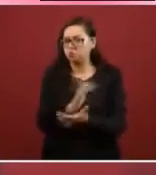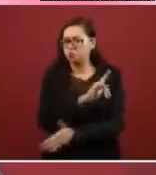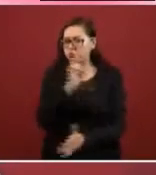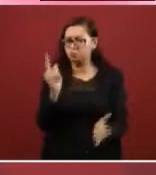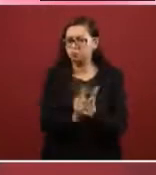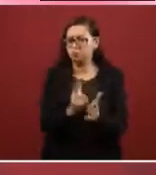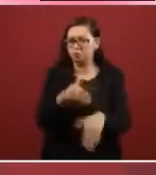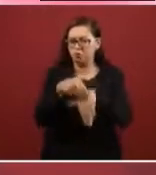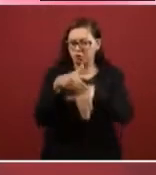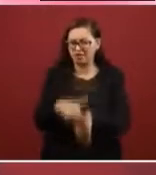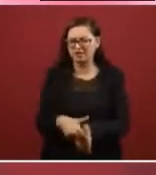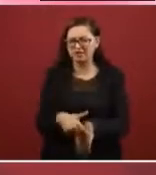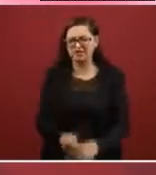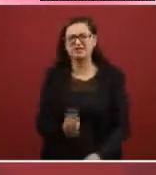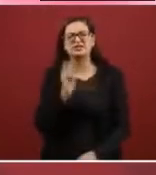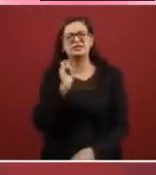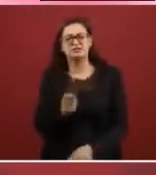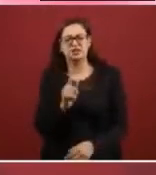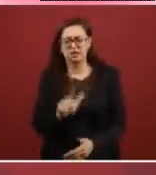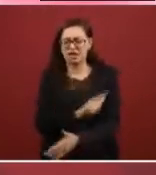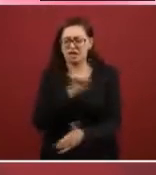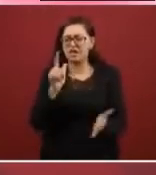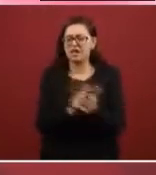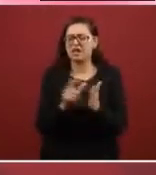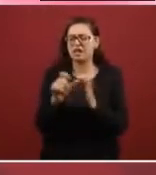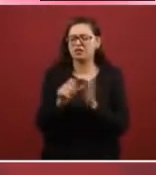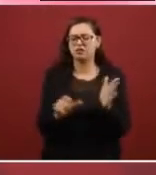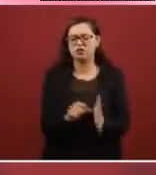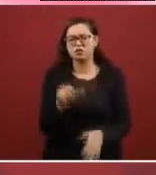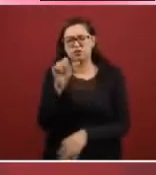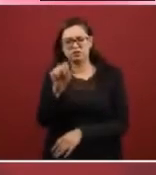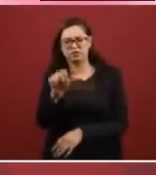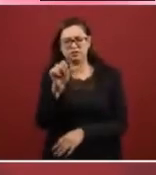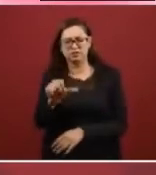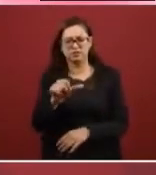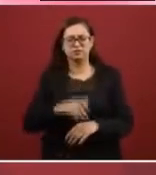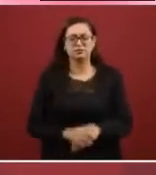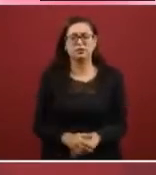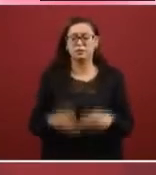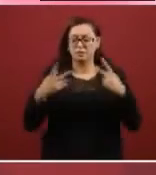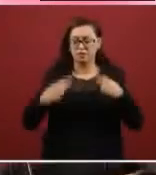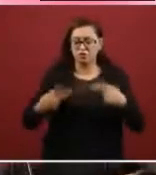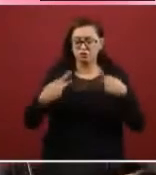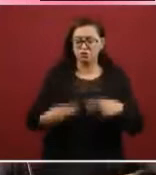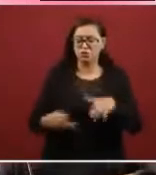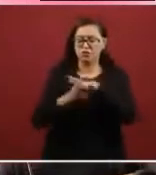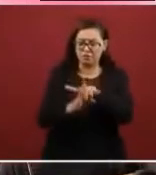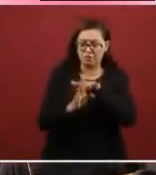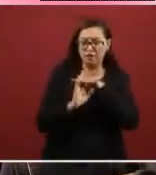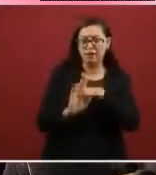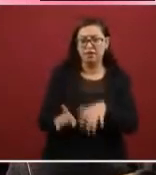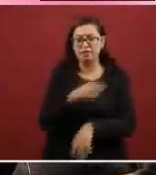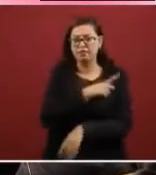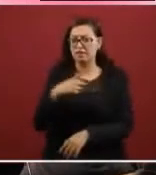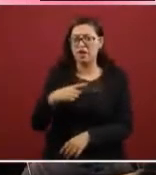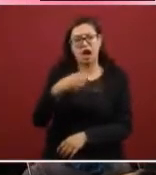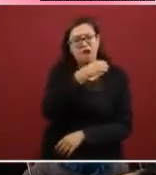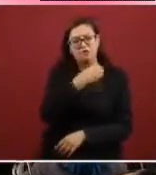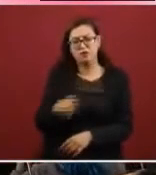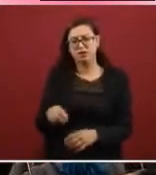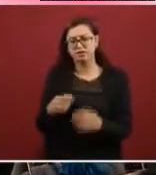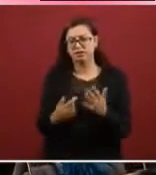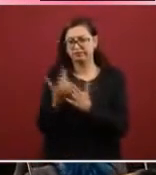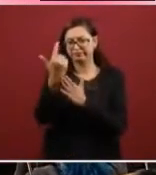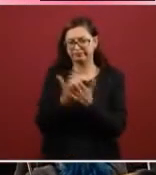not anything above the law. Artículo 16. Article 16 los migrantes deberán says cumplir migrants con las siguientes obligaciones. Must comply with the